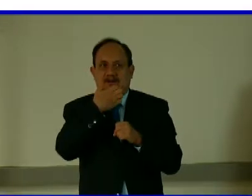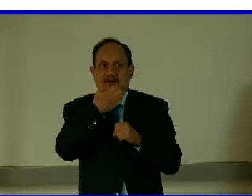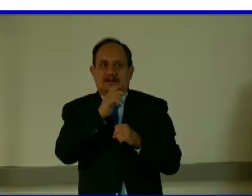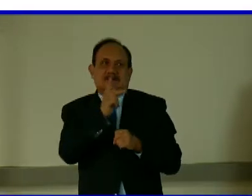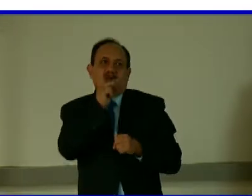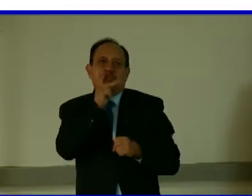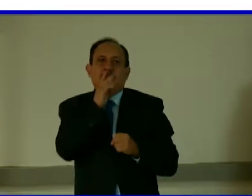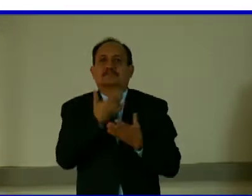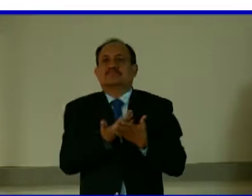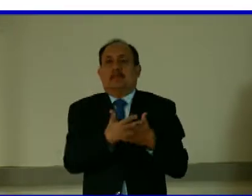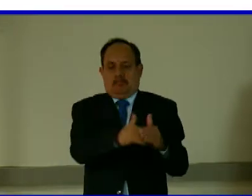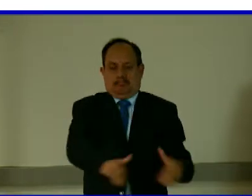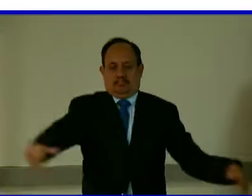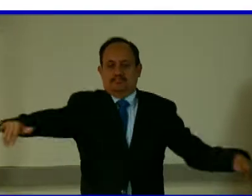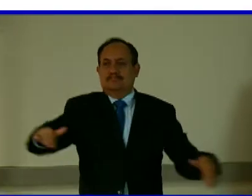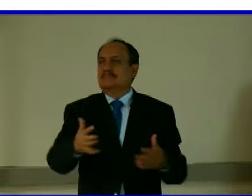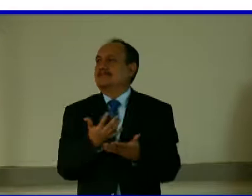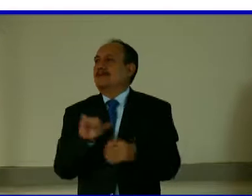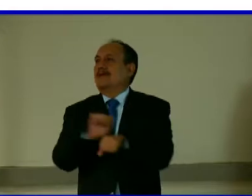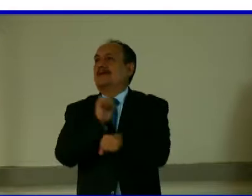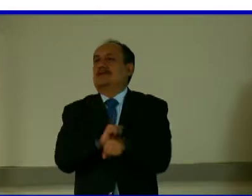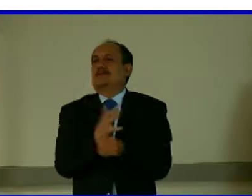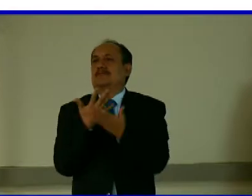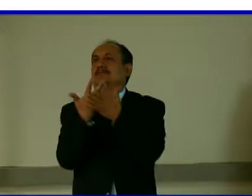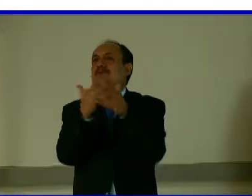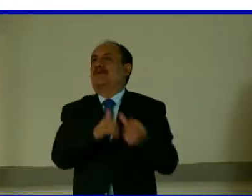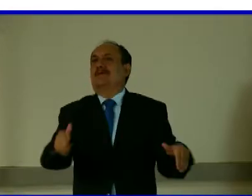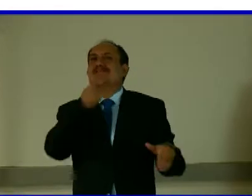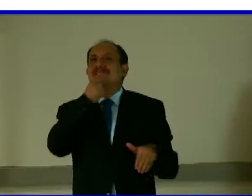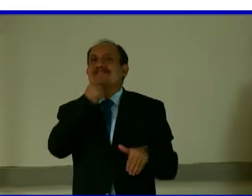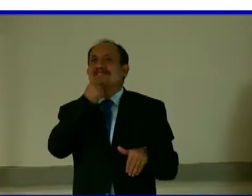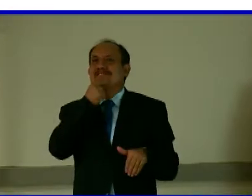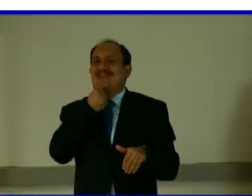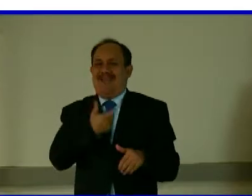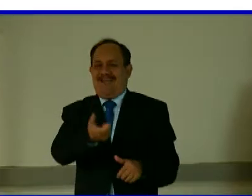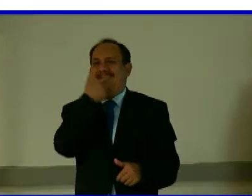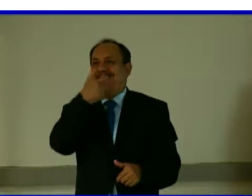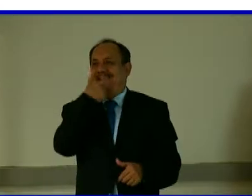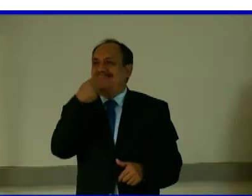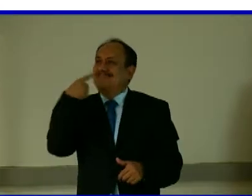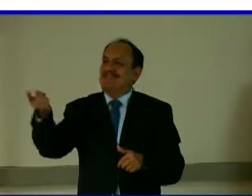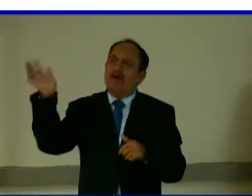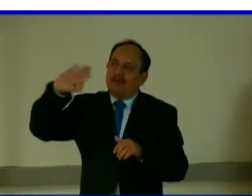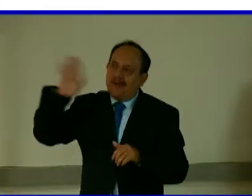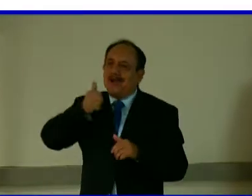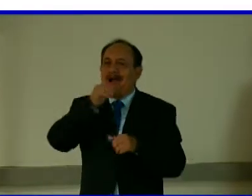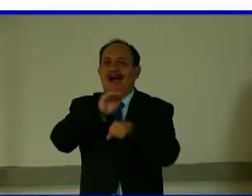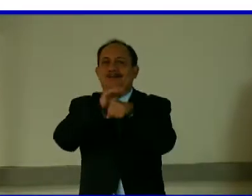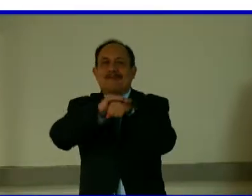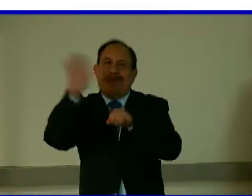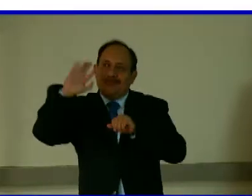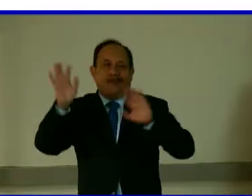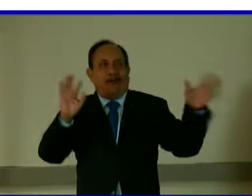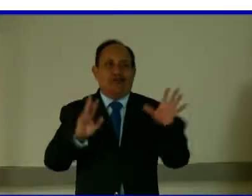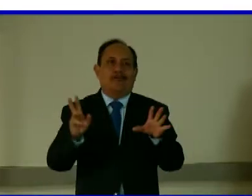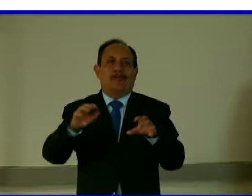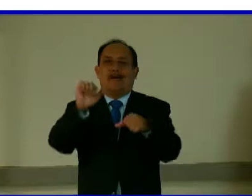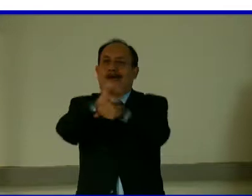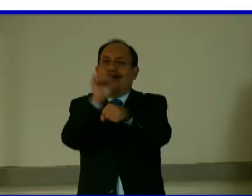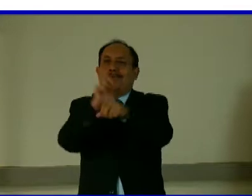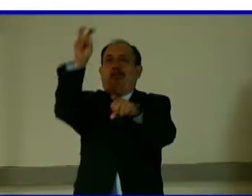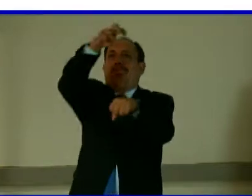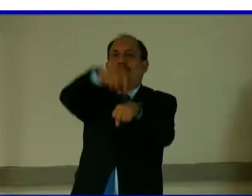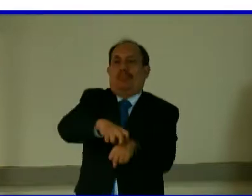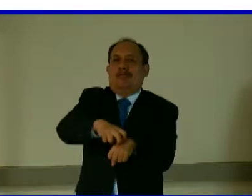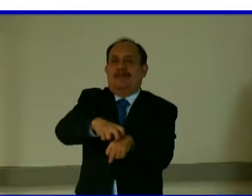en la línea allí en el carro y el niño sonriendo, diciéndole adiós a todos los amigos y se monta en el carro